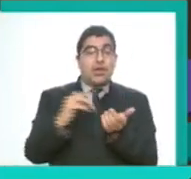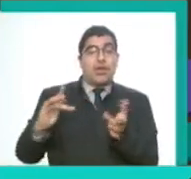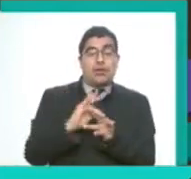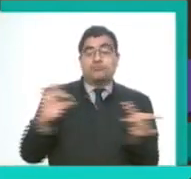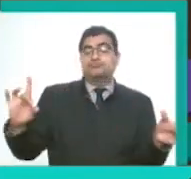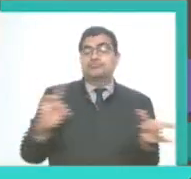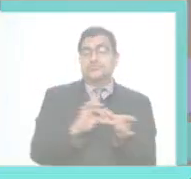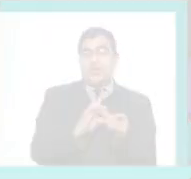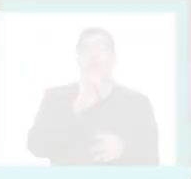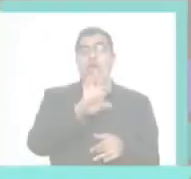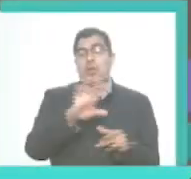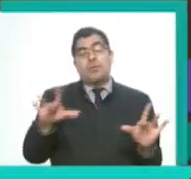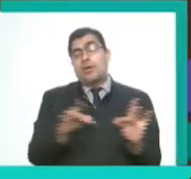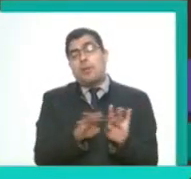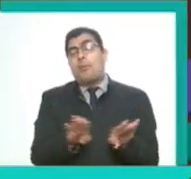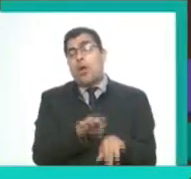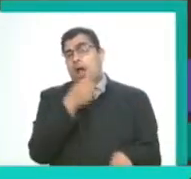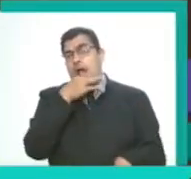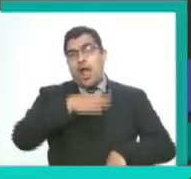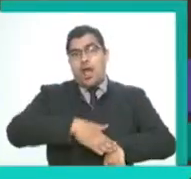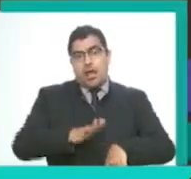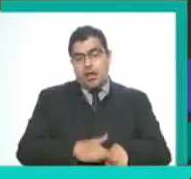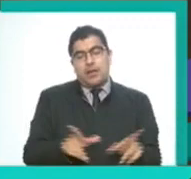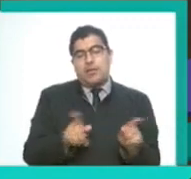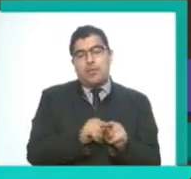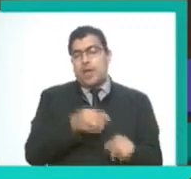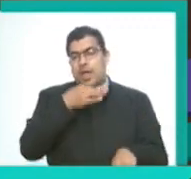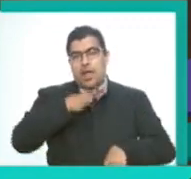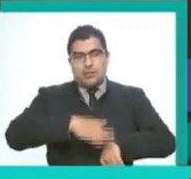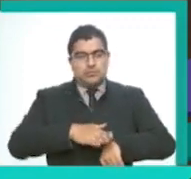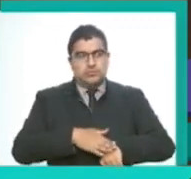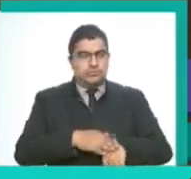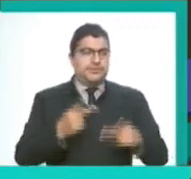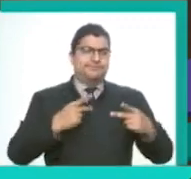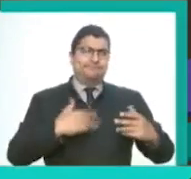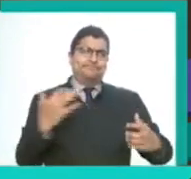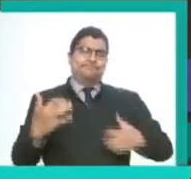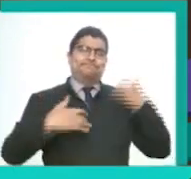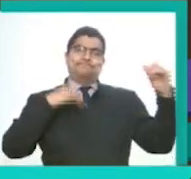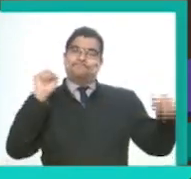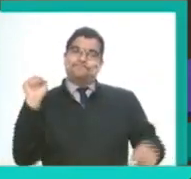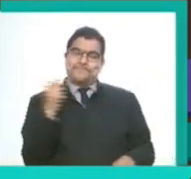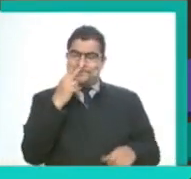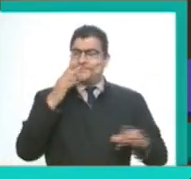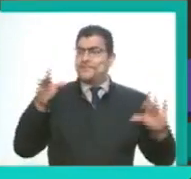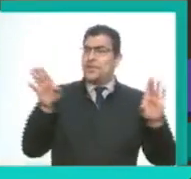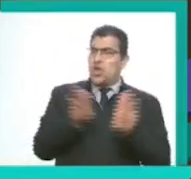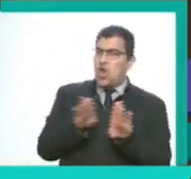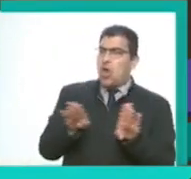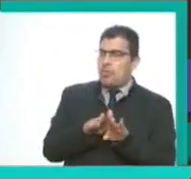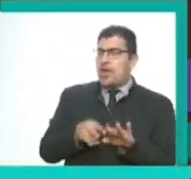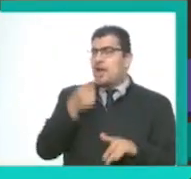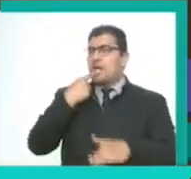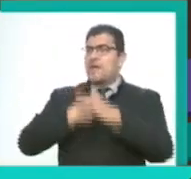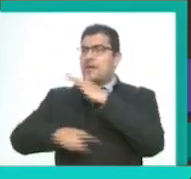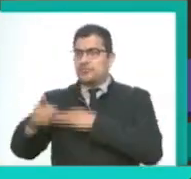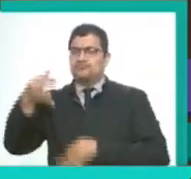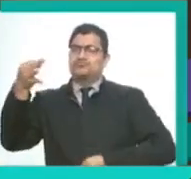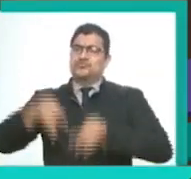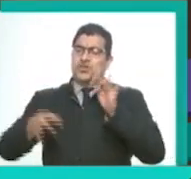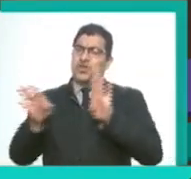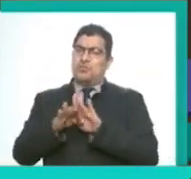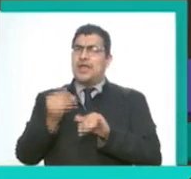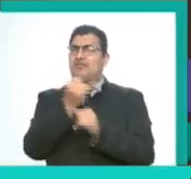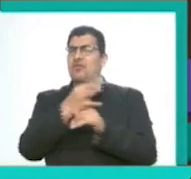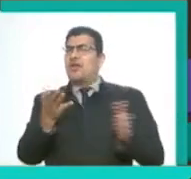de la secretaría de gobernación la persona se agravió se vuelve recurrente impugnó la clasificación de